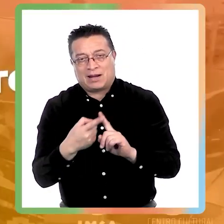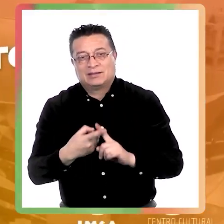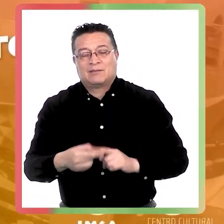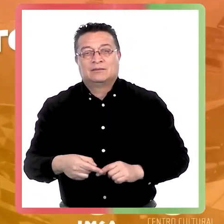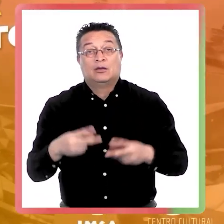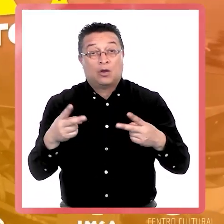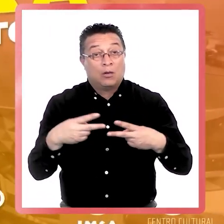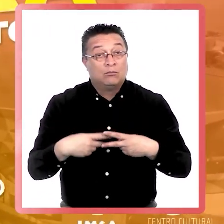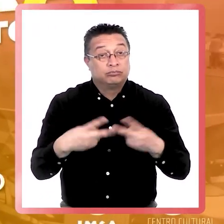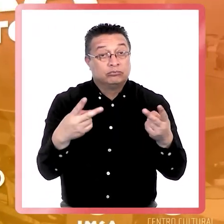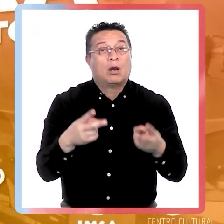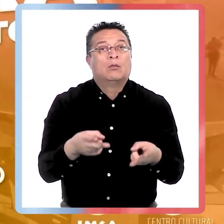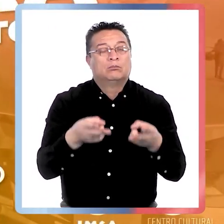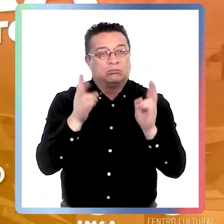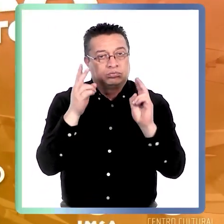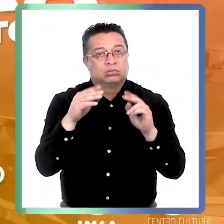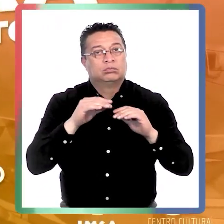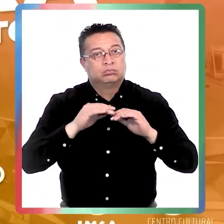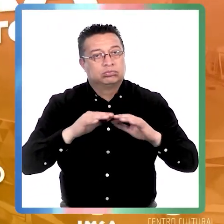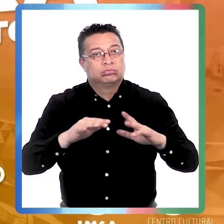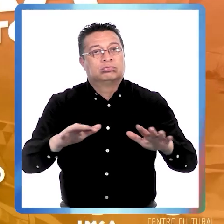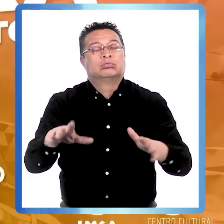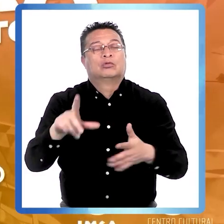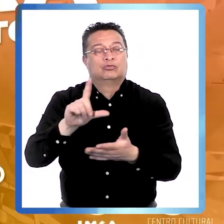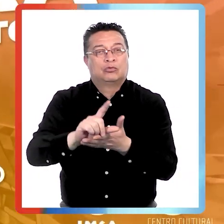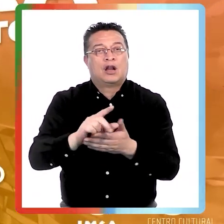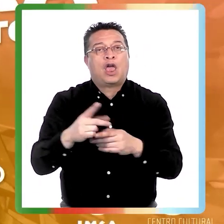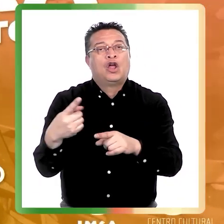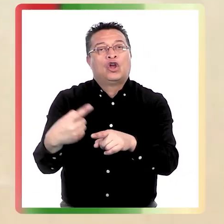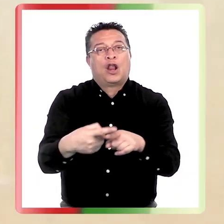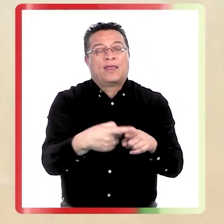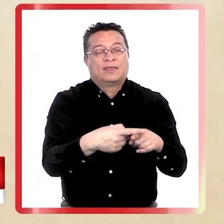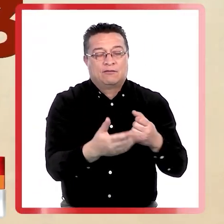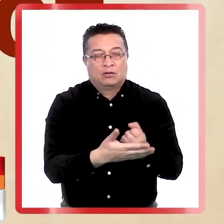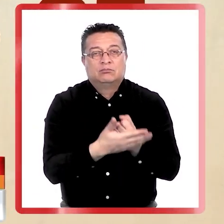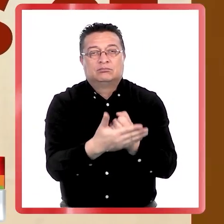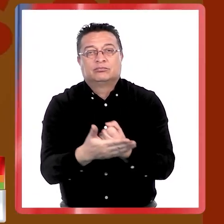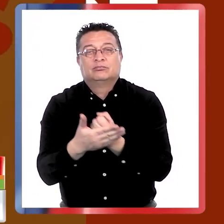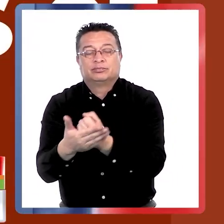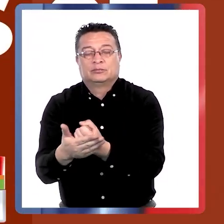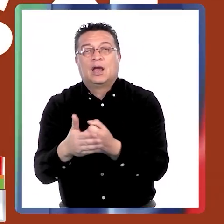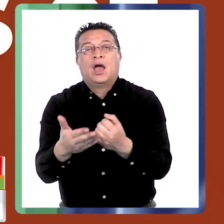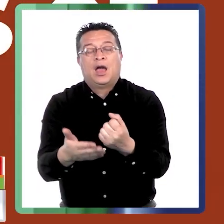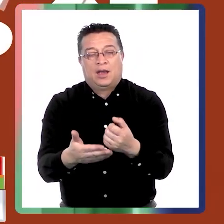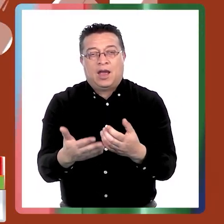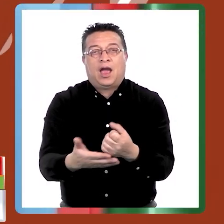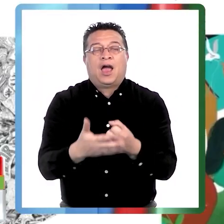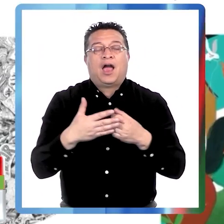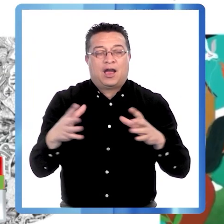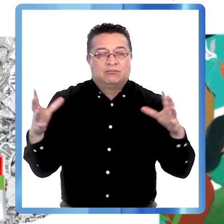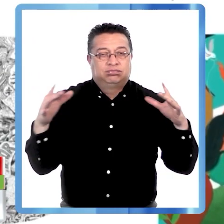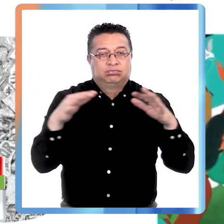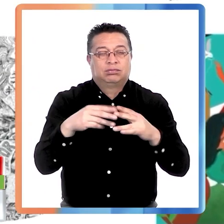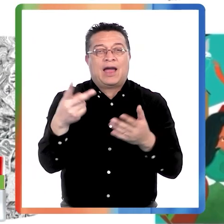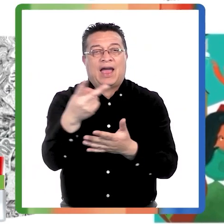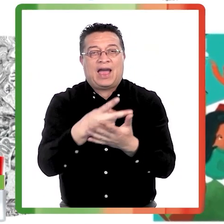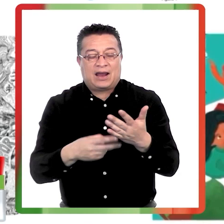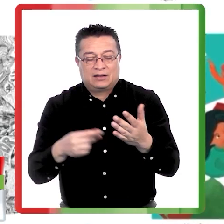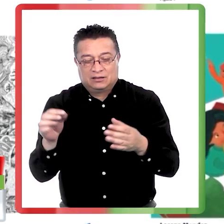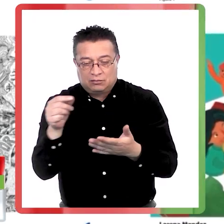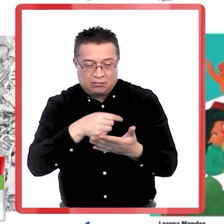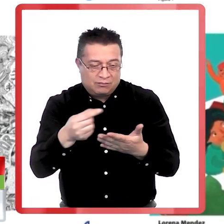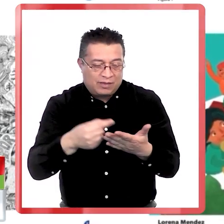participar. Esta publicación ha permitido la generación de un espacio colectivo y colaborativo y que reúne al arte, el diseño y